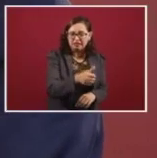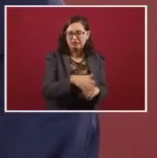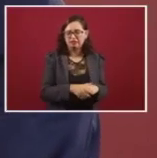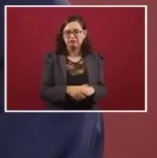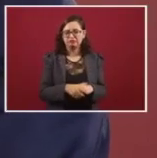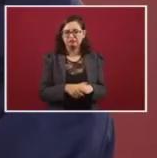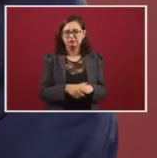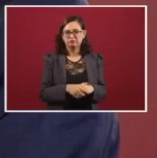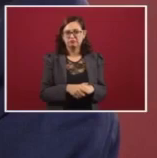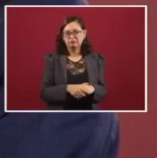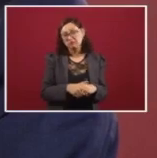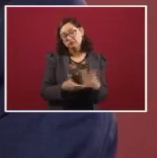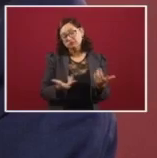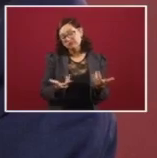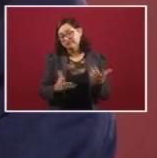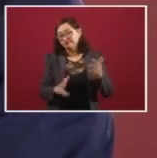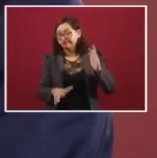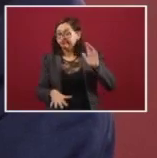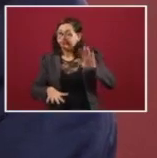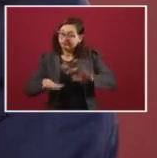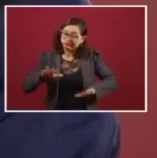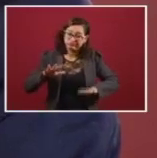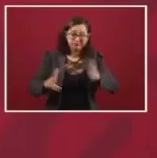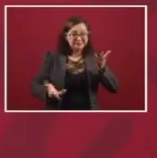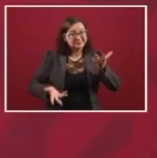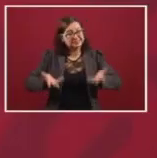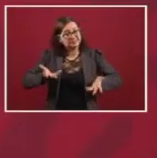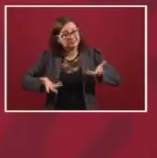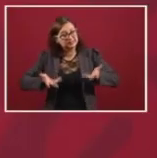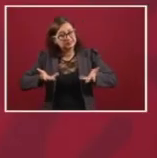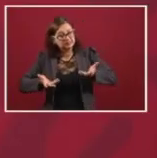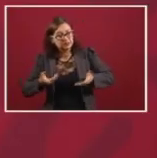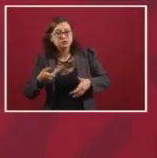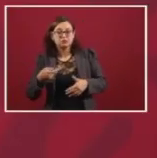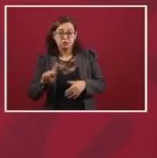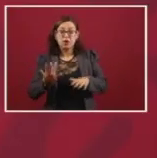No siempre, pero se da.